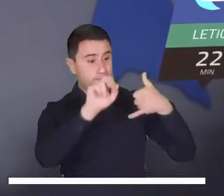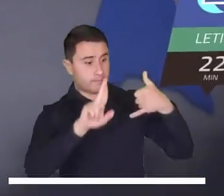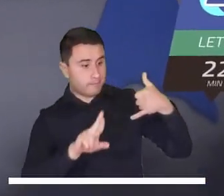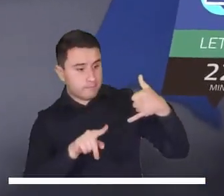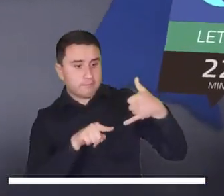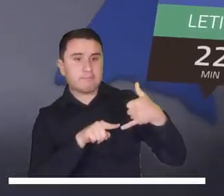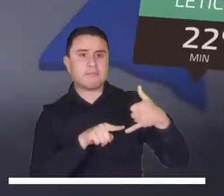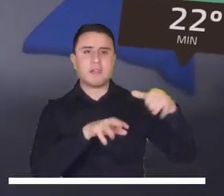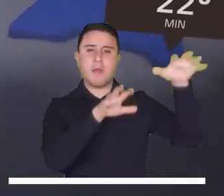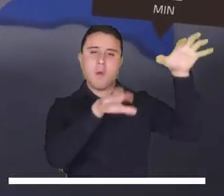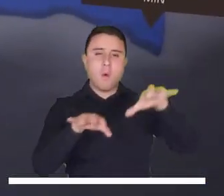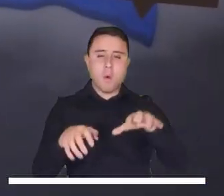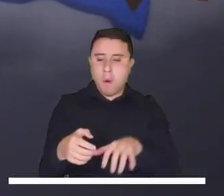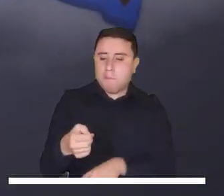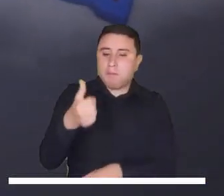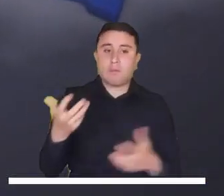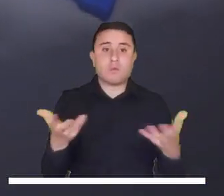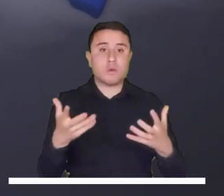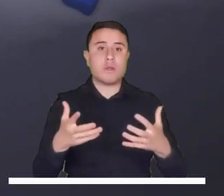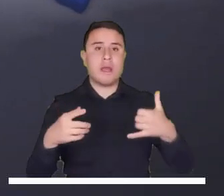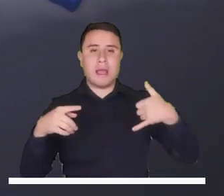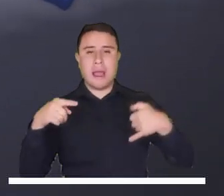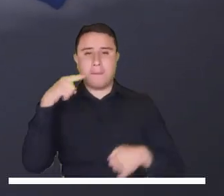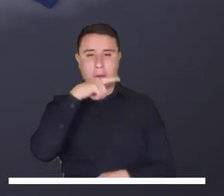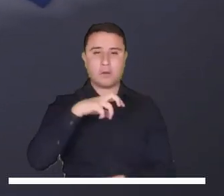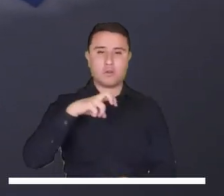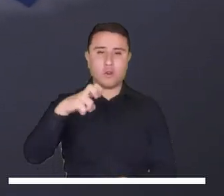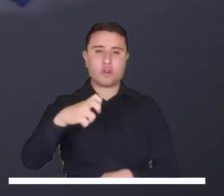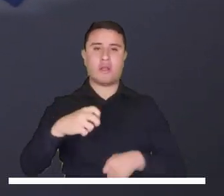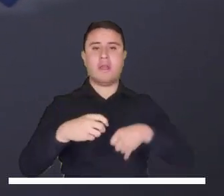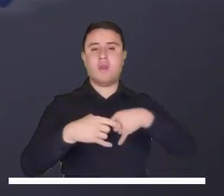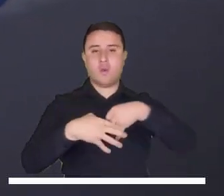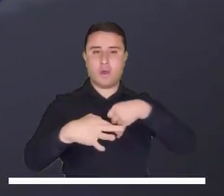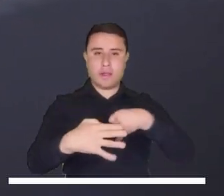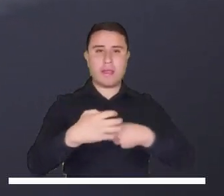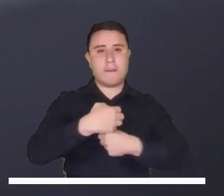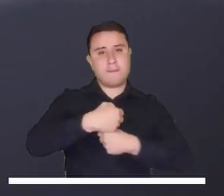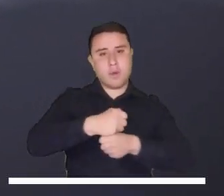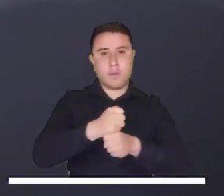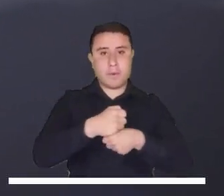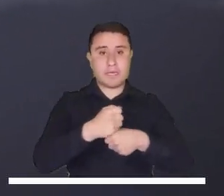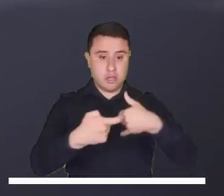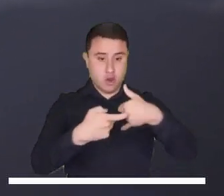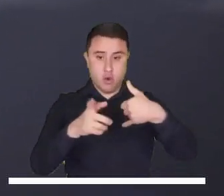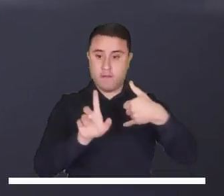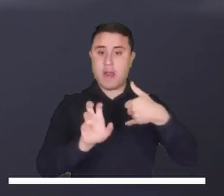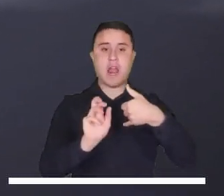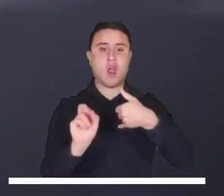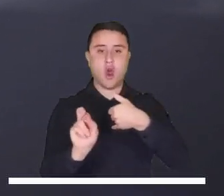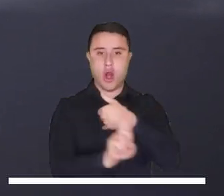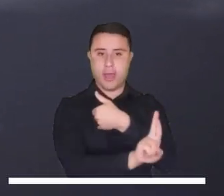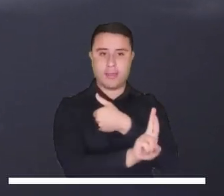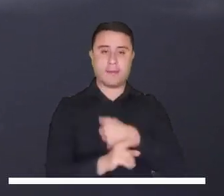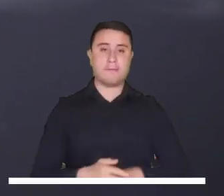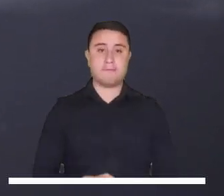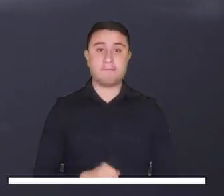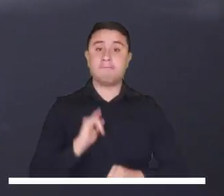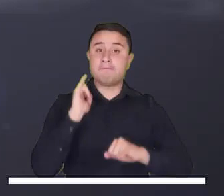En el sur del país, los pronósticos anuncian algunas lluvias ocasionales en el norte de Amazonas, Guainía, Vaupés y el oriente de Guaviare.